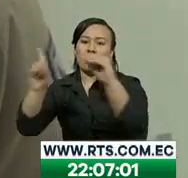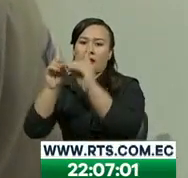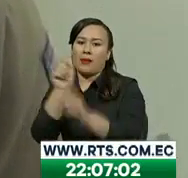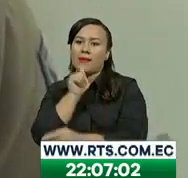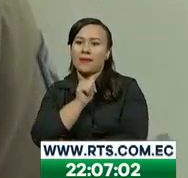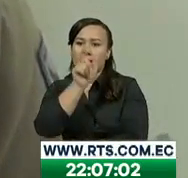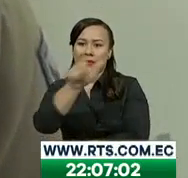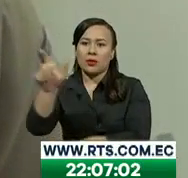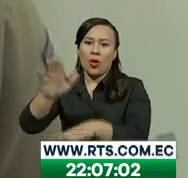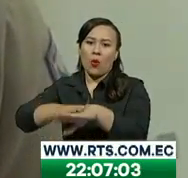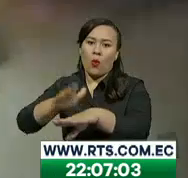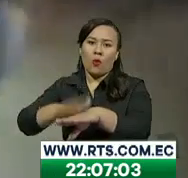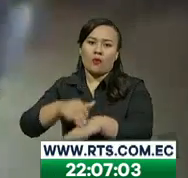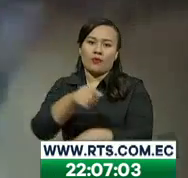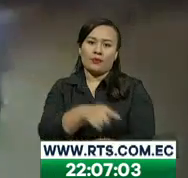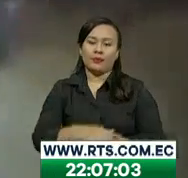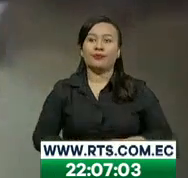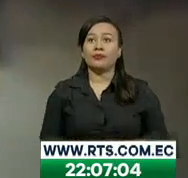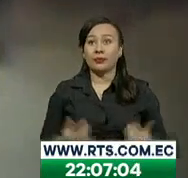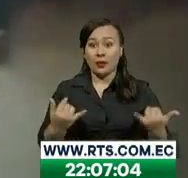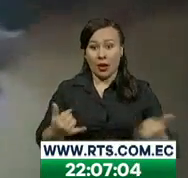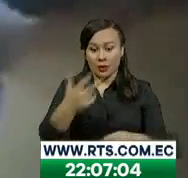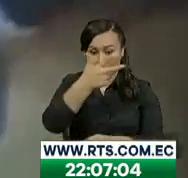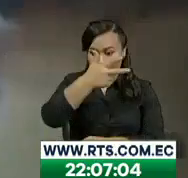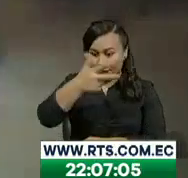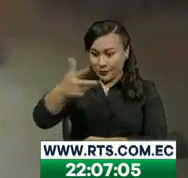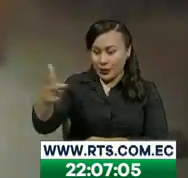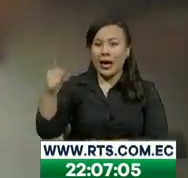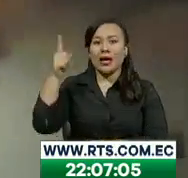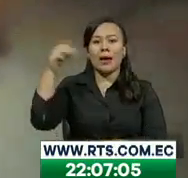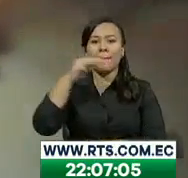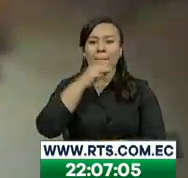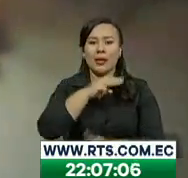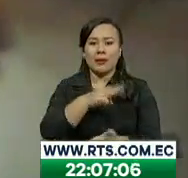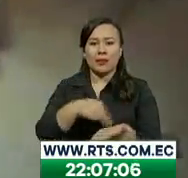los causantes de este hecho. Con cámaras, Eduardo García, desde la provincia de Manabí, informó.